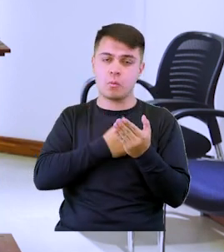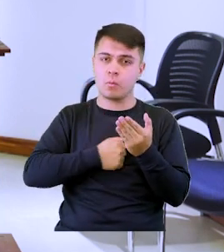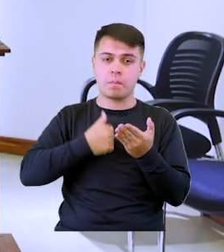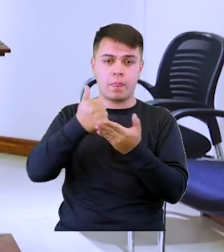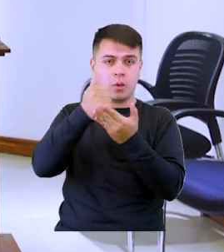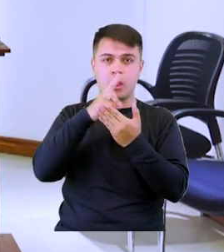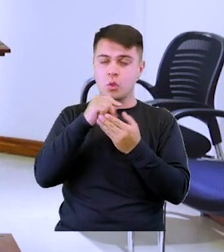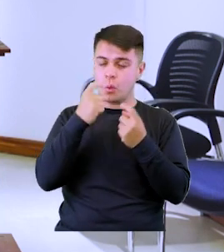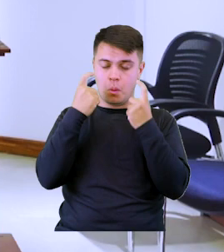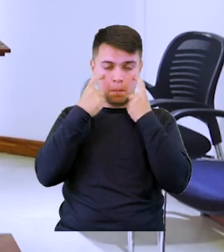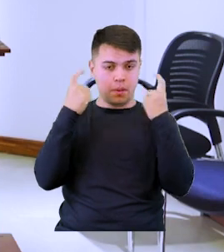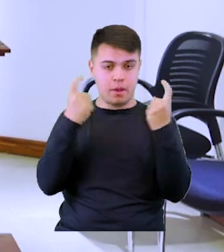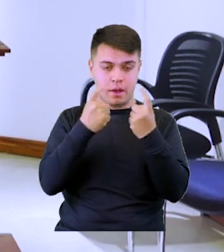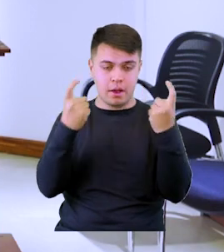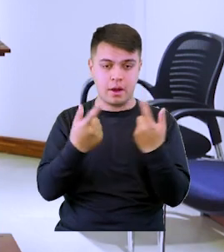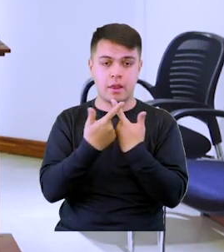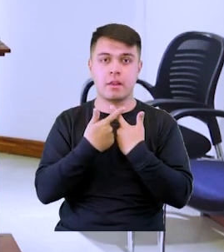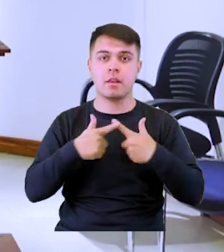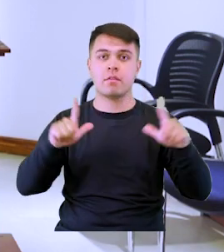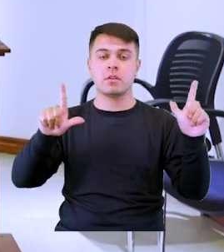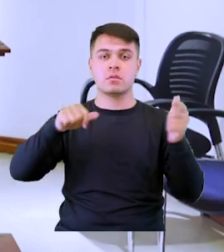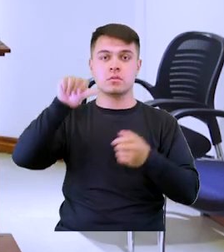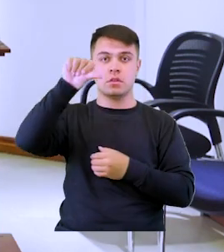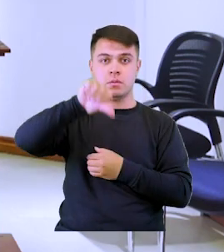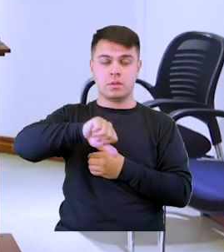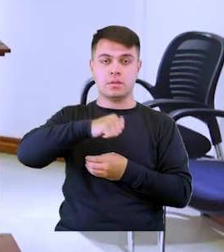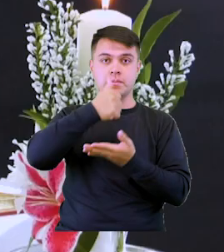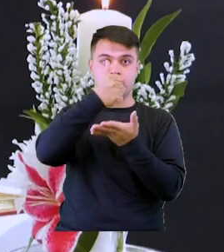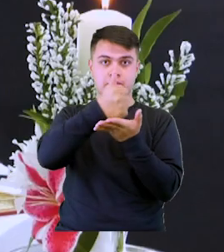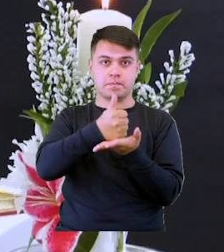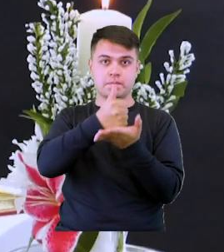No nos dejes caer en la tentación.